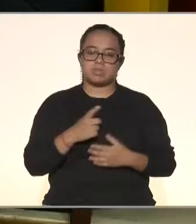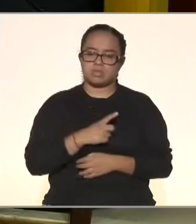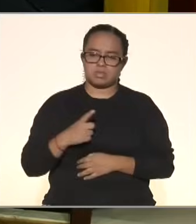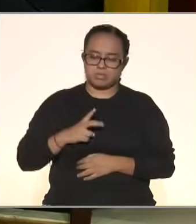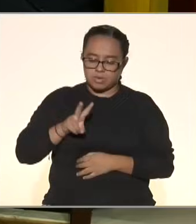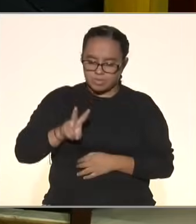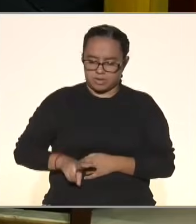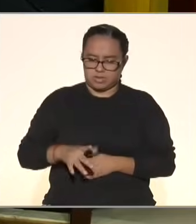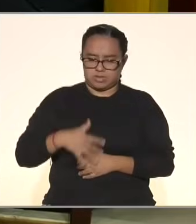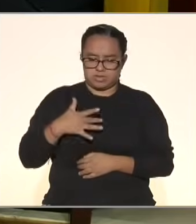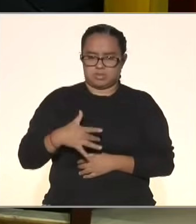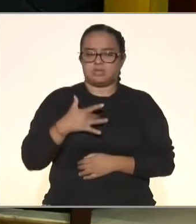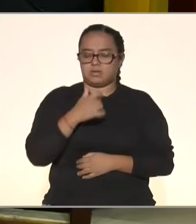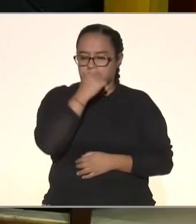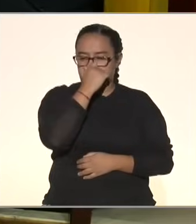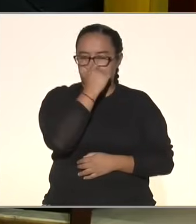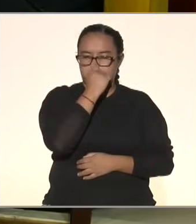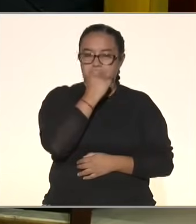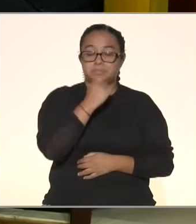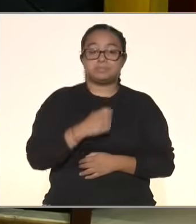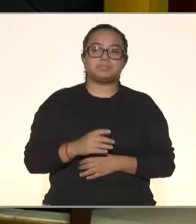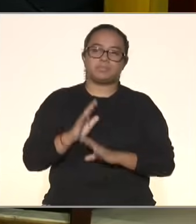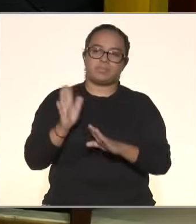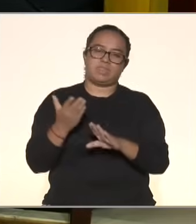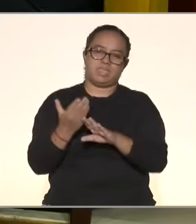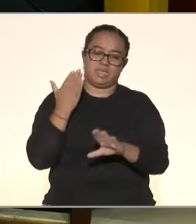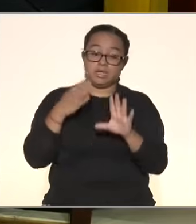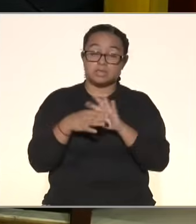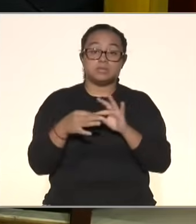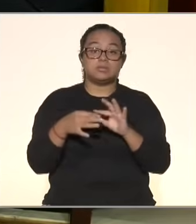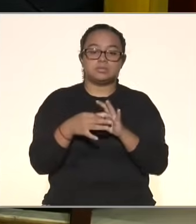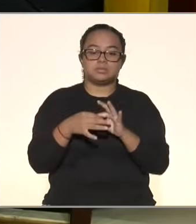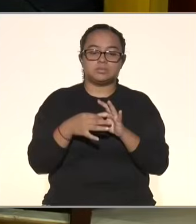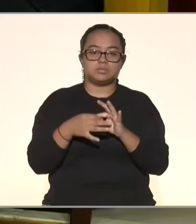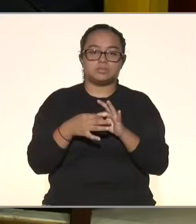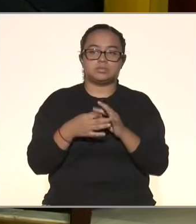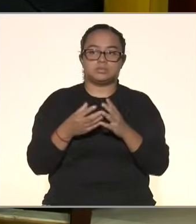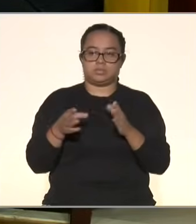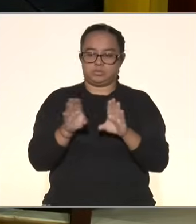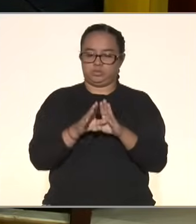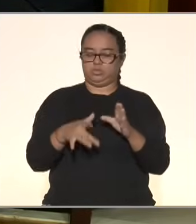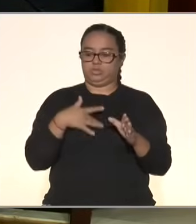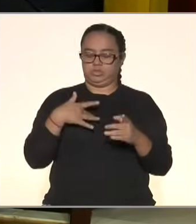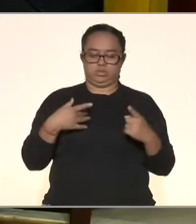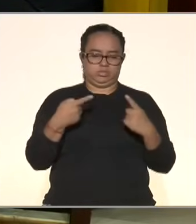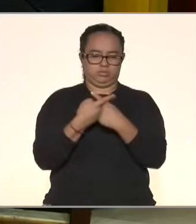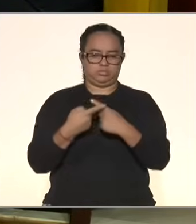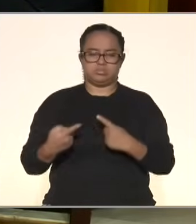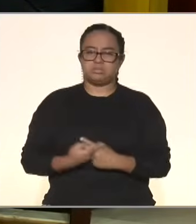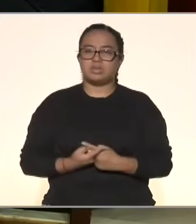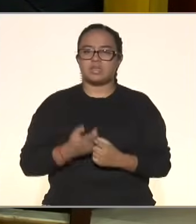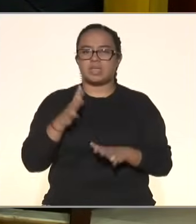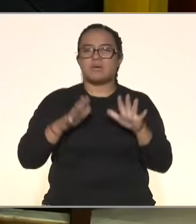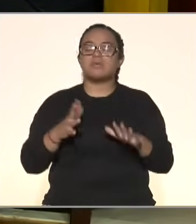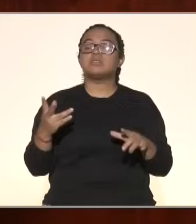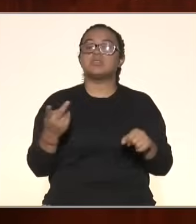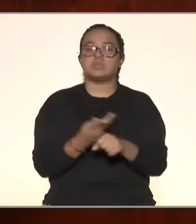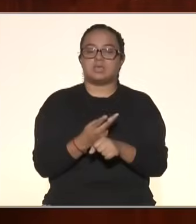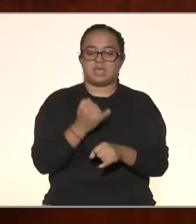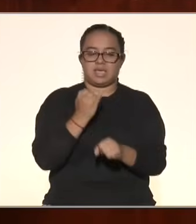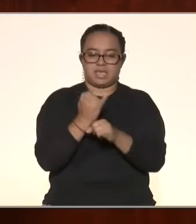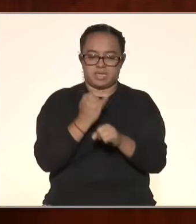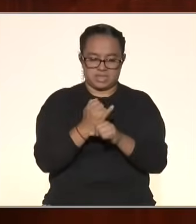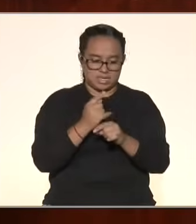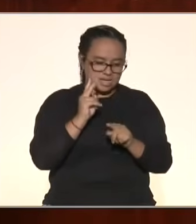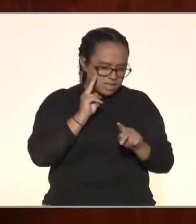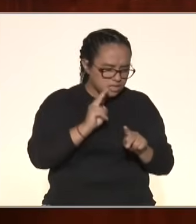realistas. Si no, justamente como ya lo comentan, se hace esta disonancia, que es mucho lo que pasa, por ejemplo, con redes